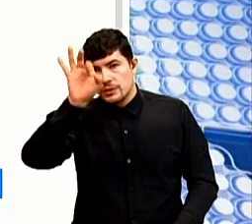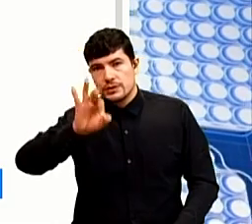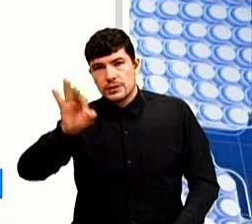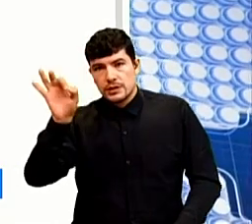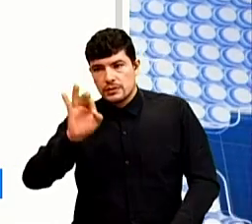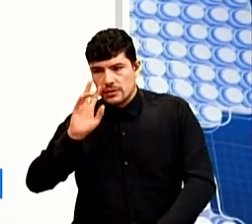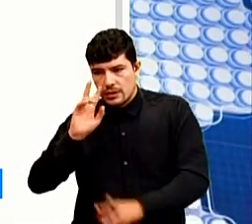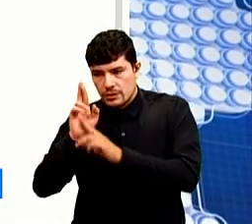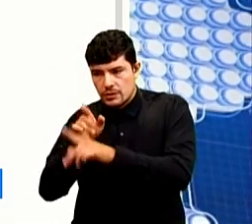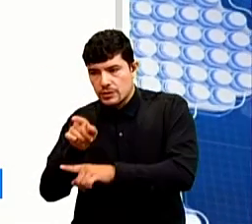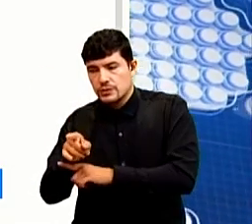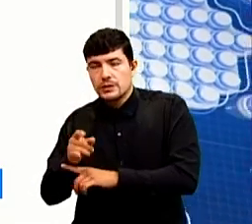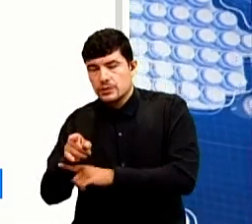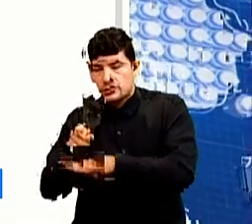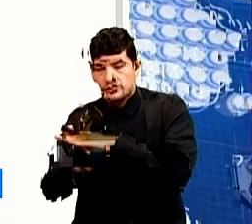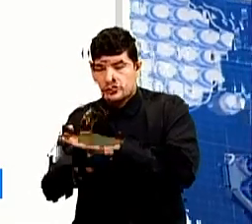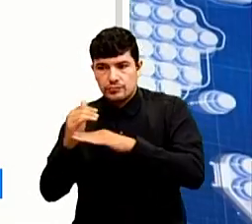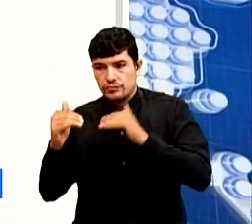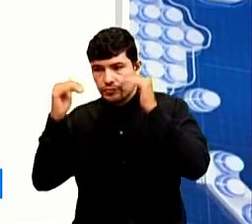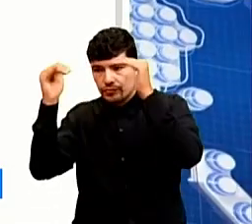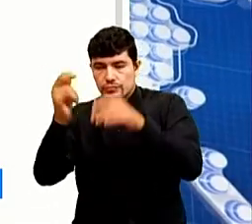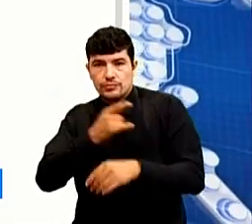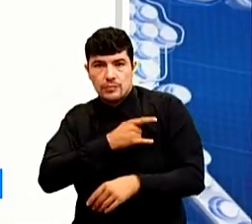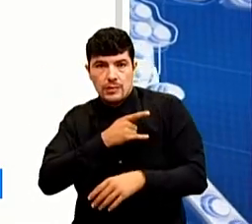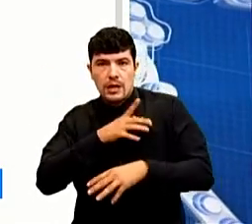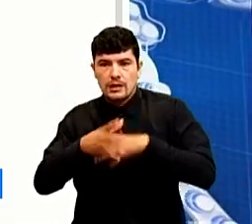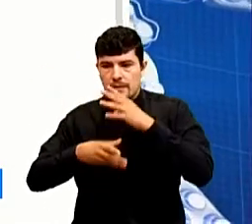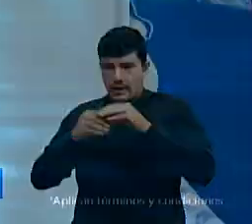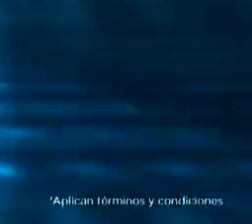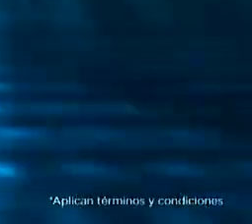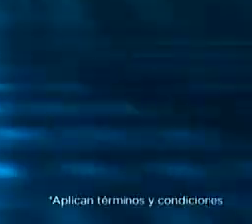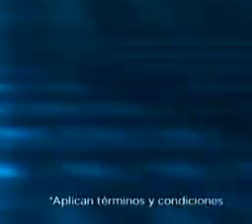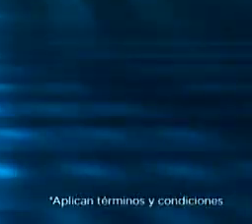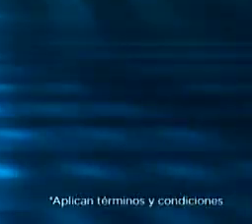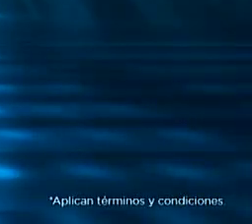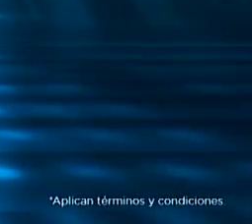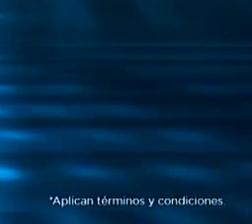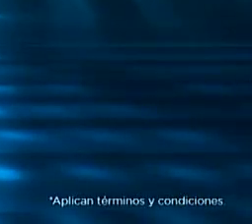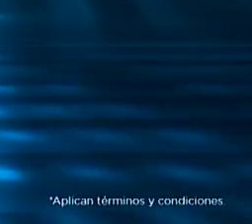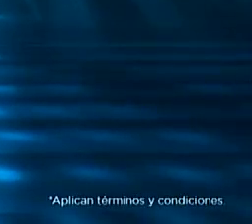instituciones educación superior y formación para el trabajo gánate el valor de tu